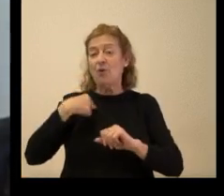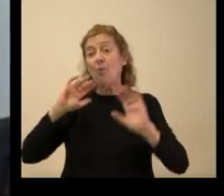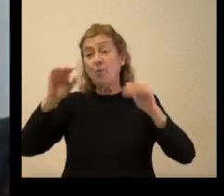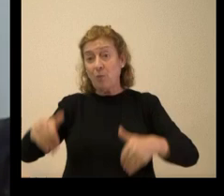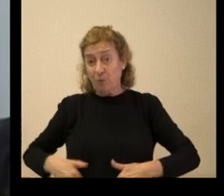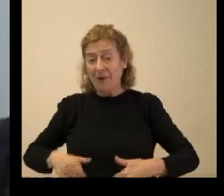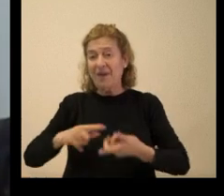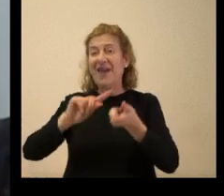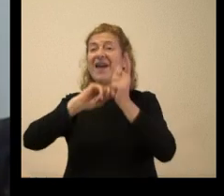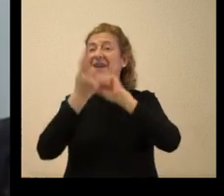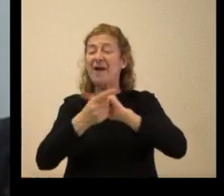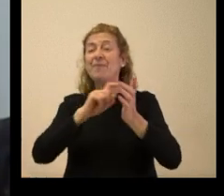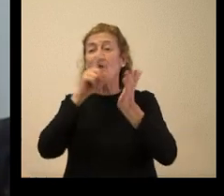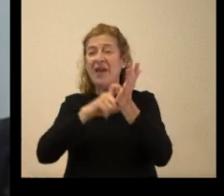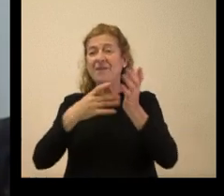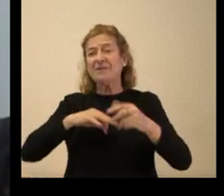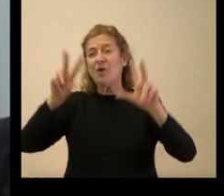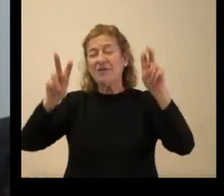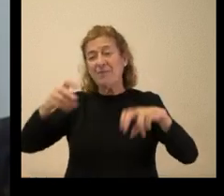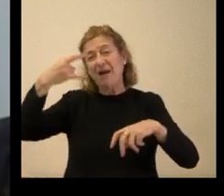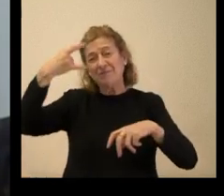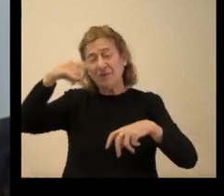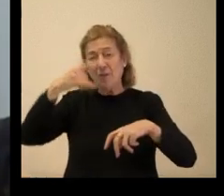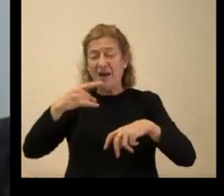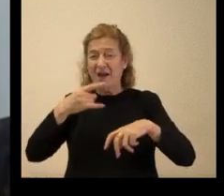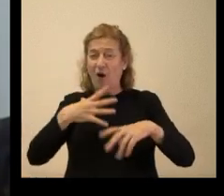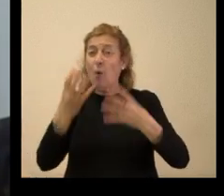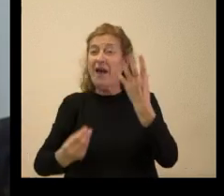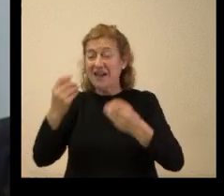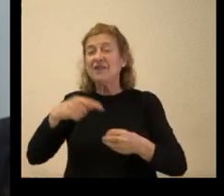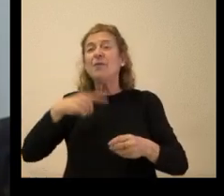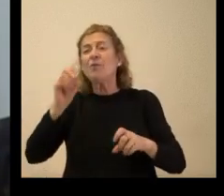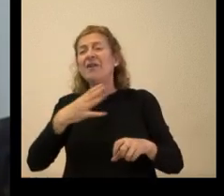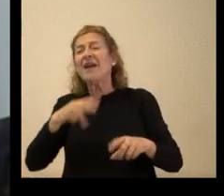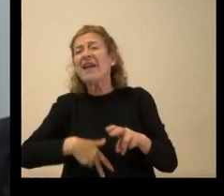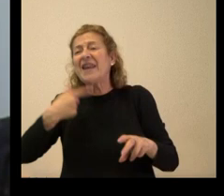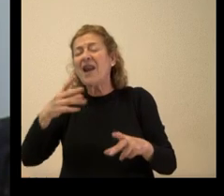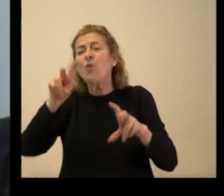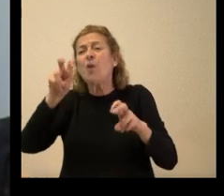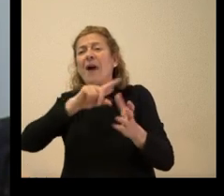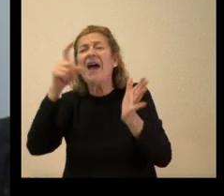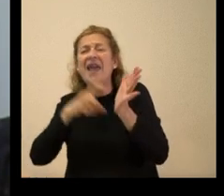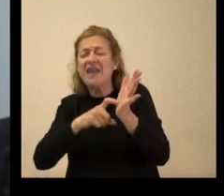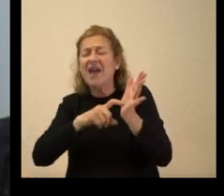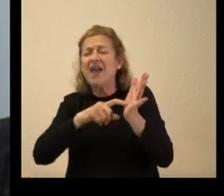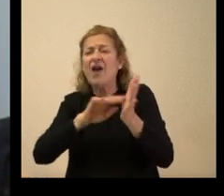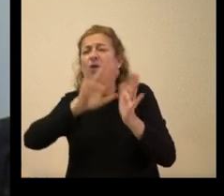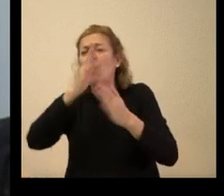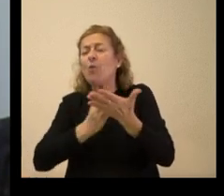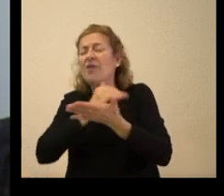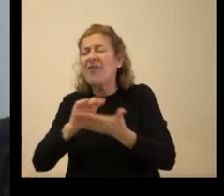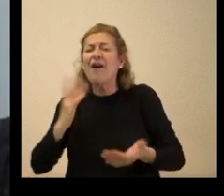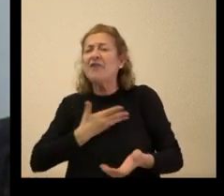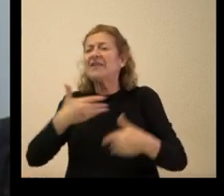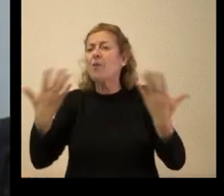al cambio de ordenanza sobre la granja bovinas quería preguntarle un poco a término generales cómo le puede afectar esa nueva legislación a la comunidad y a la misma dirección